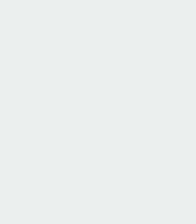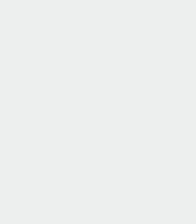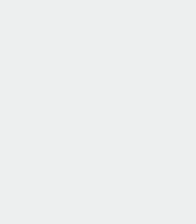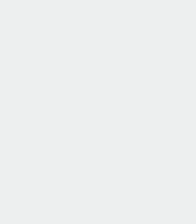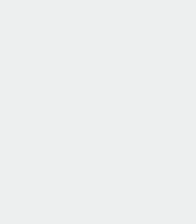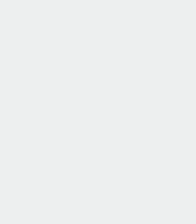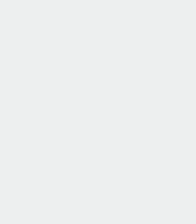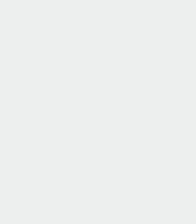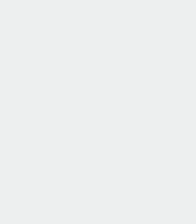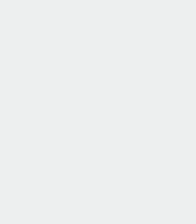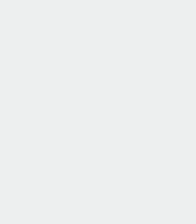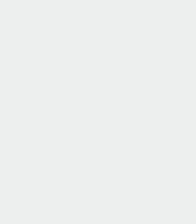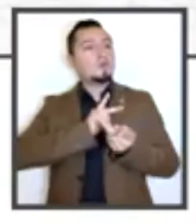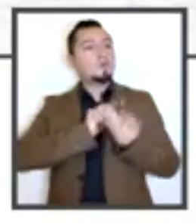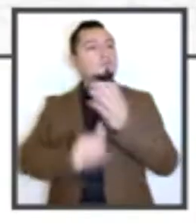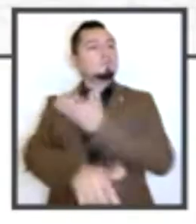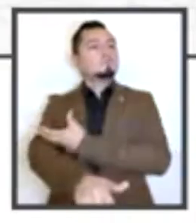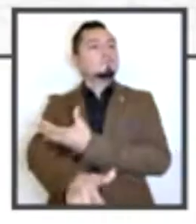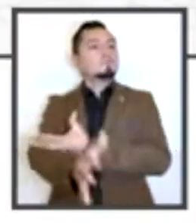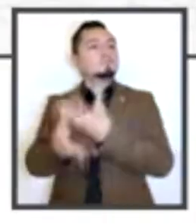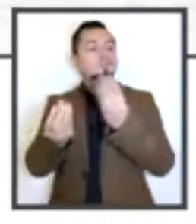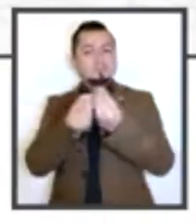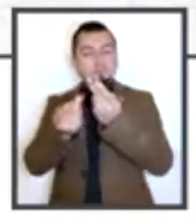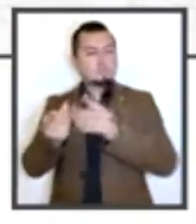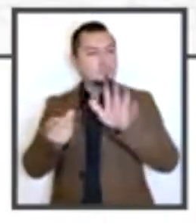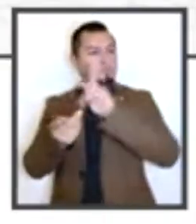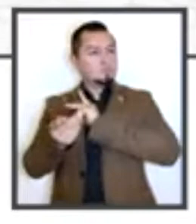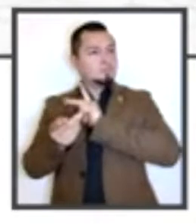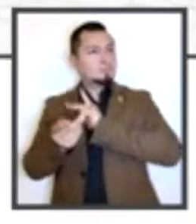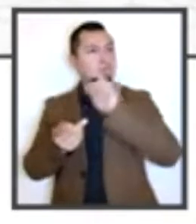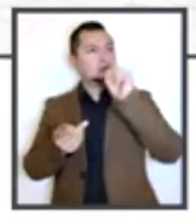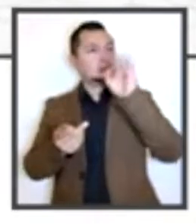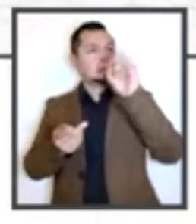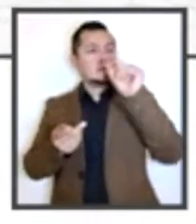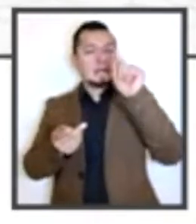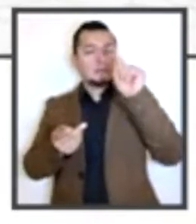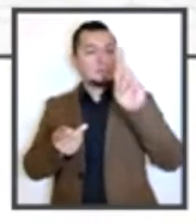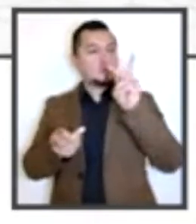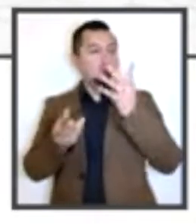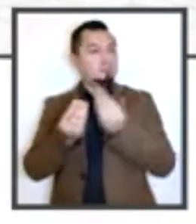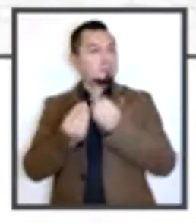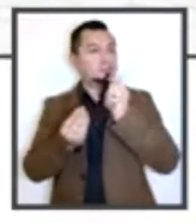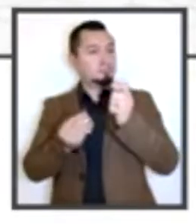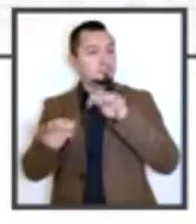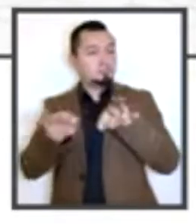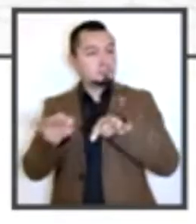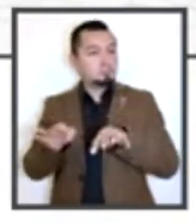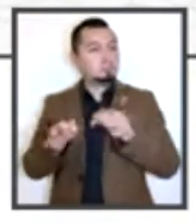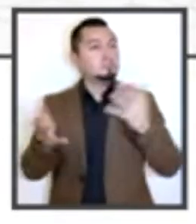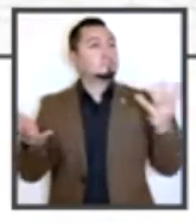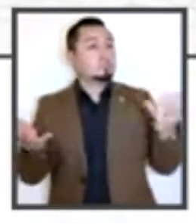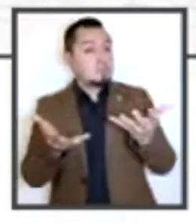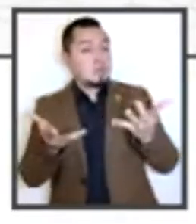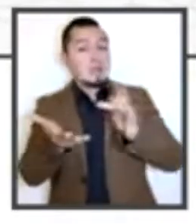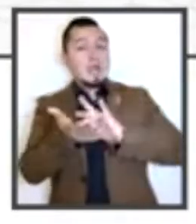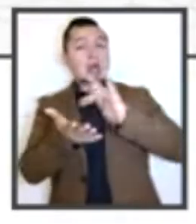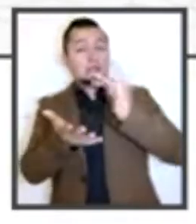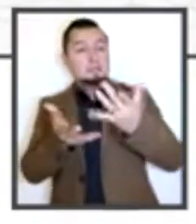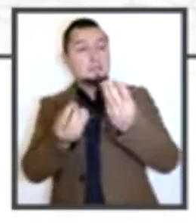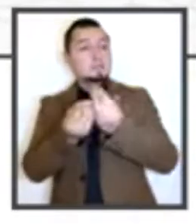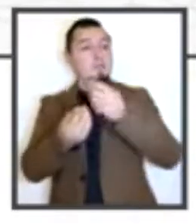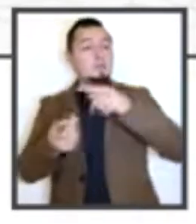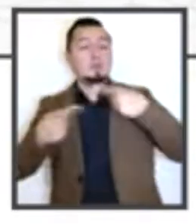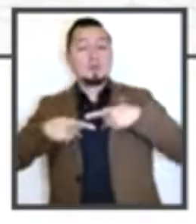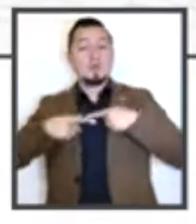a el acompañamiento que tuvimos de la SEDATU, del Gobierno Federal. Y por supuesto también agradecerle